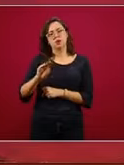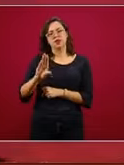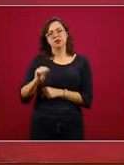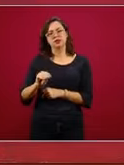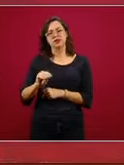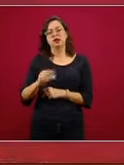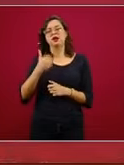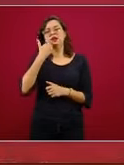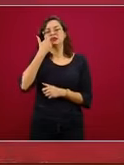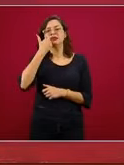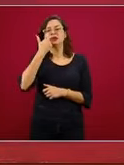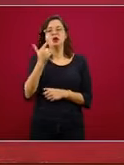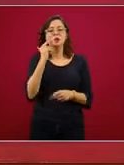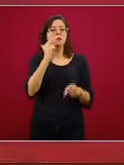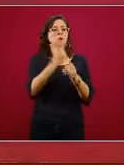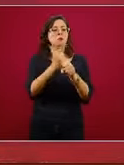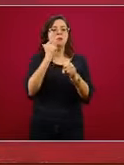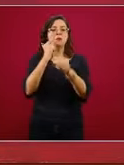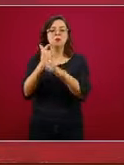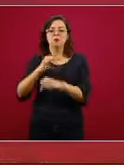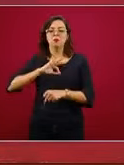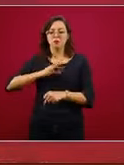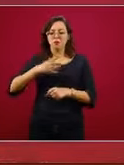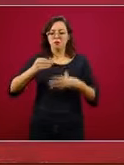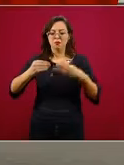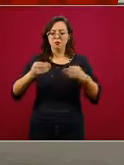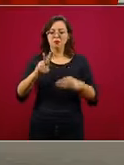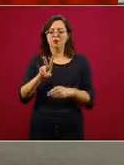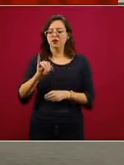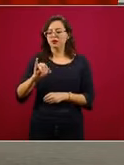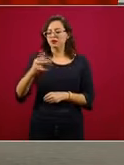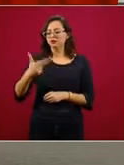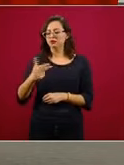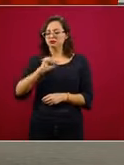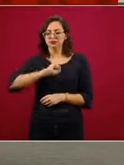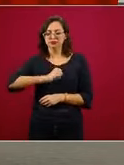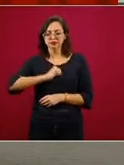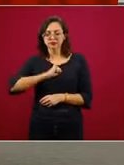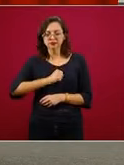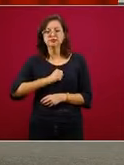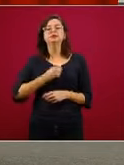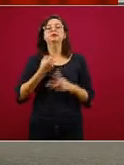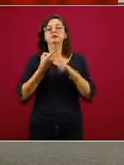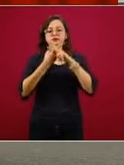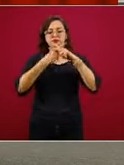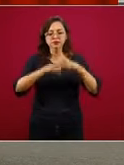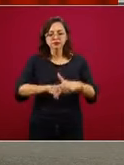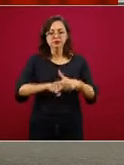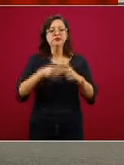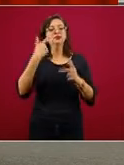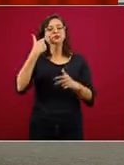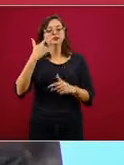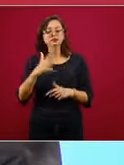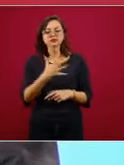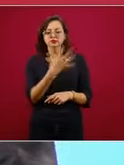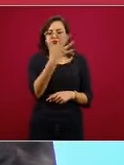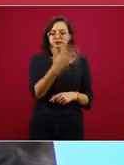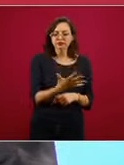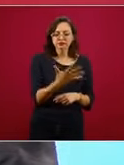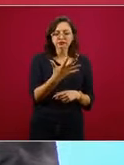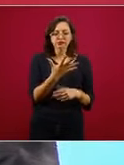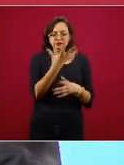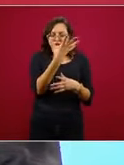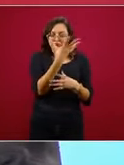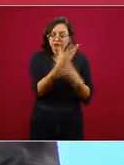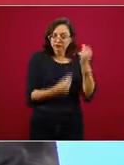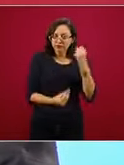interesaba expandir la capacidad diagnóstica para la epidemia de VIH-Sida, se empezó a ensayar estos modelos, se hicieron con éxito. Por